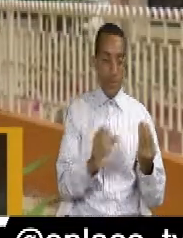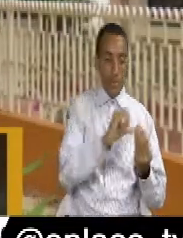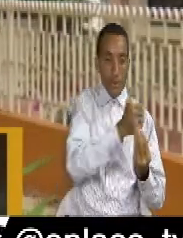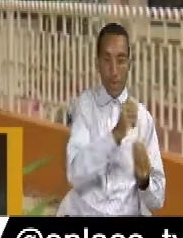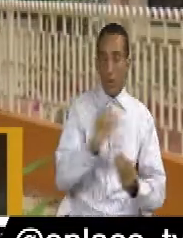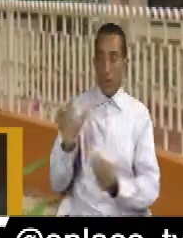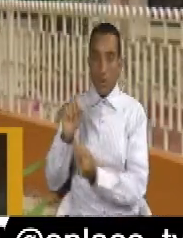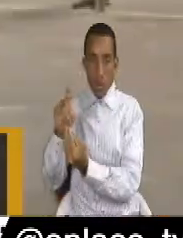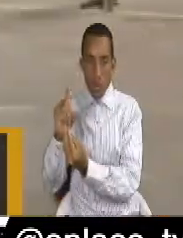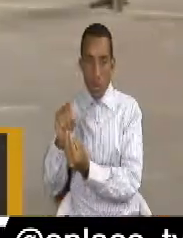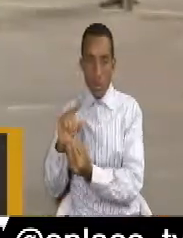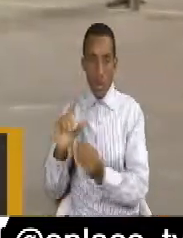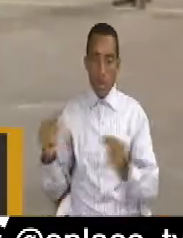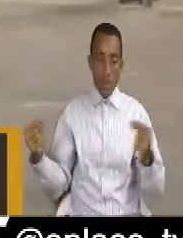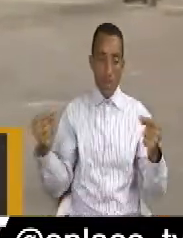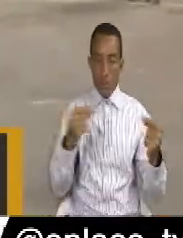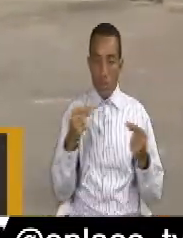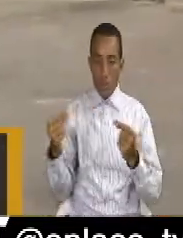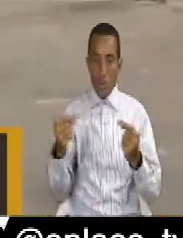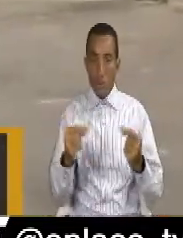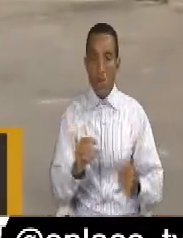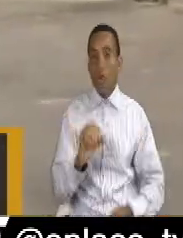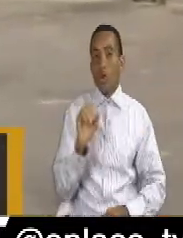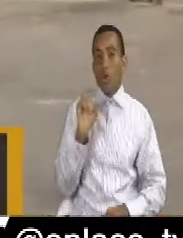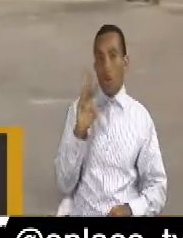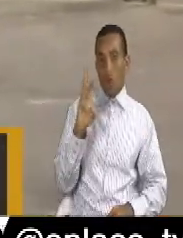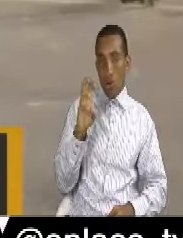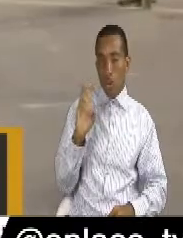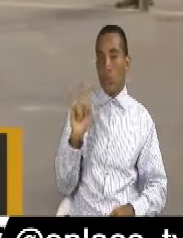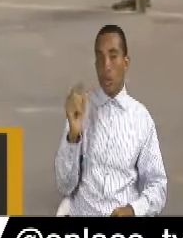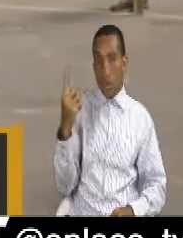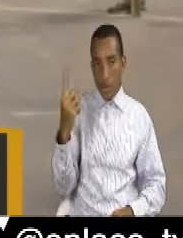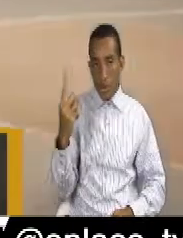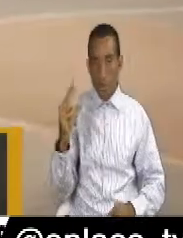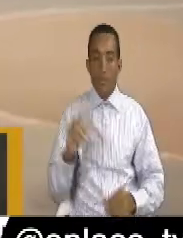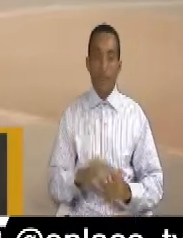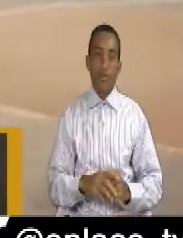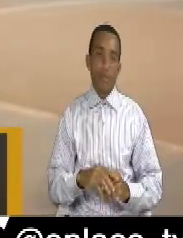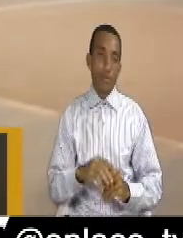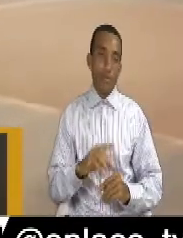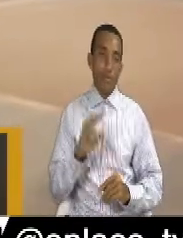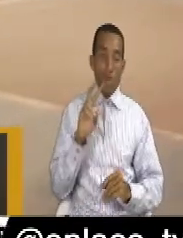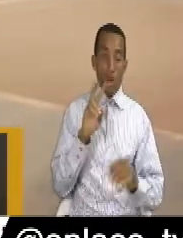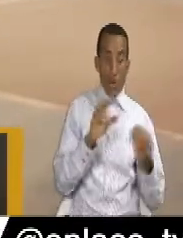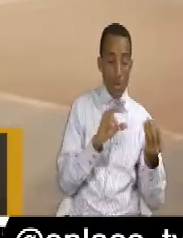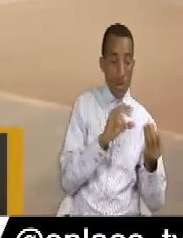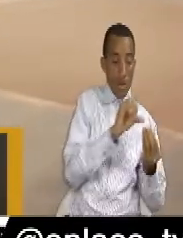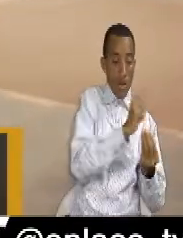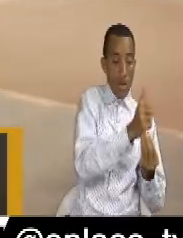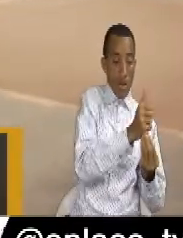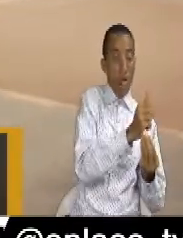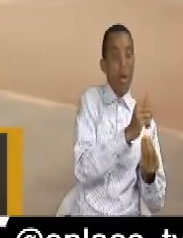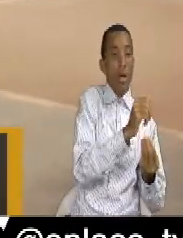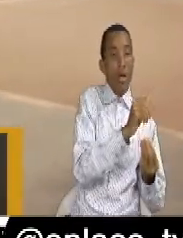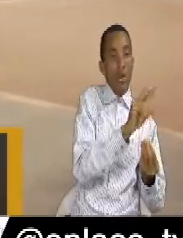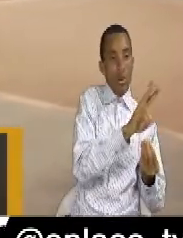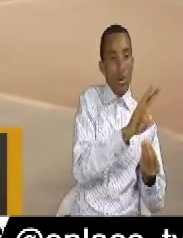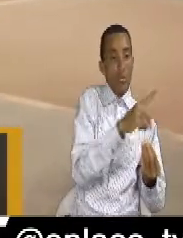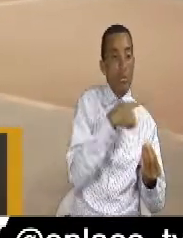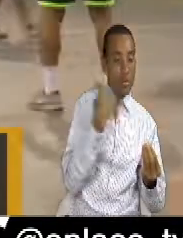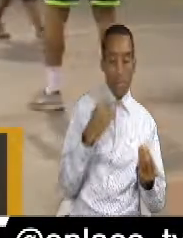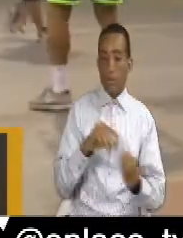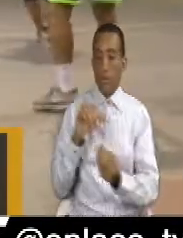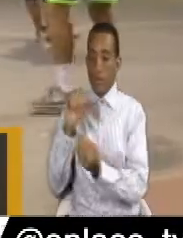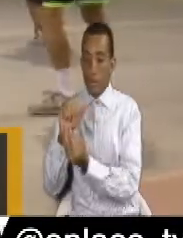en su grupo y clasifican los 8 primeros. Obviamente por un lado van a quedar eliminados 2 equipos y por el otro van a quedar eliminados 3. Ya avanzamos, estamos